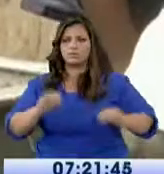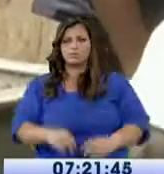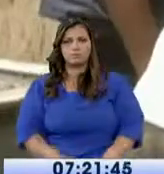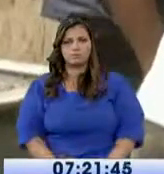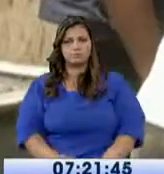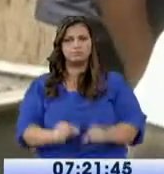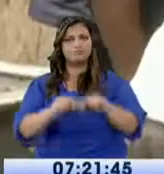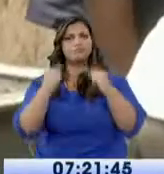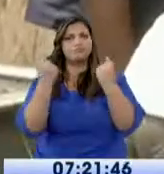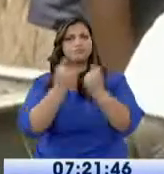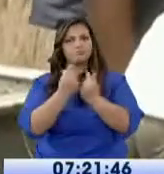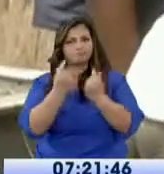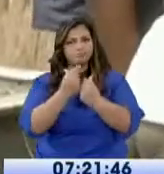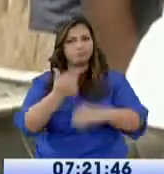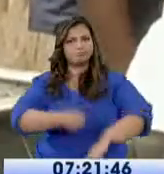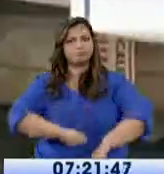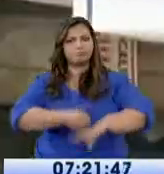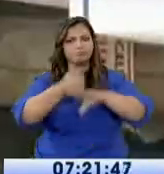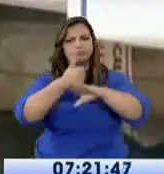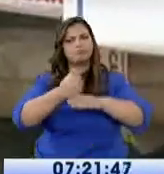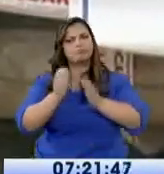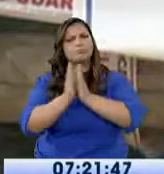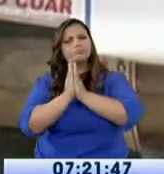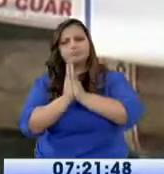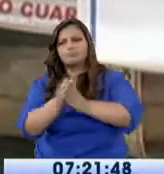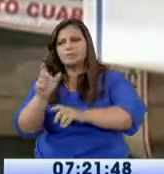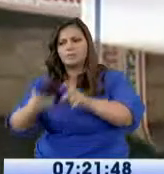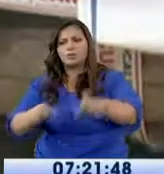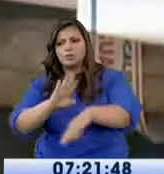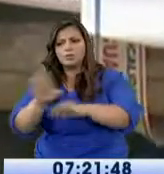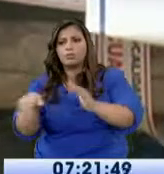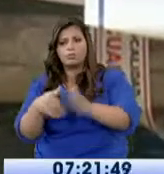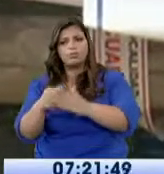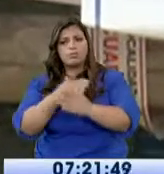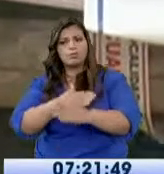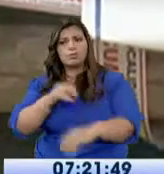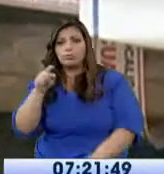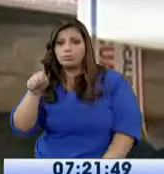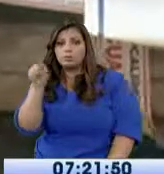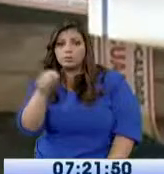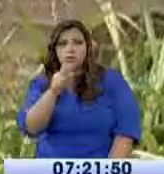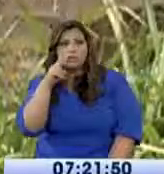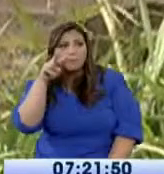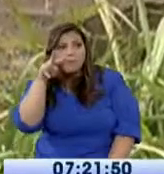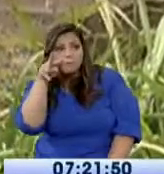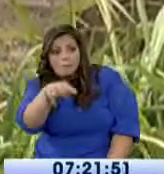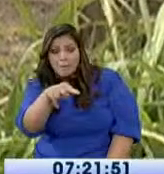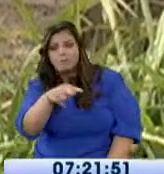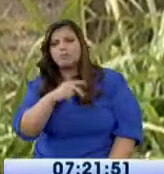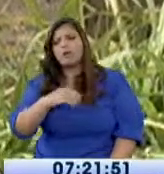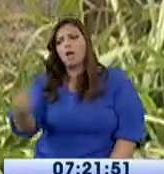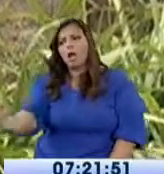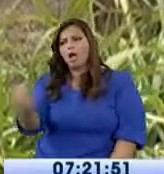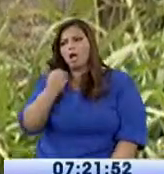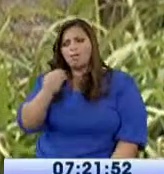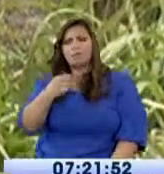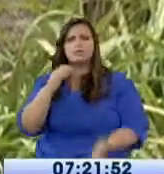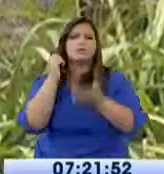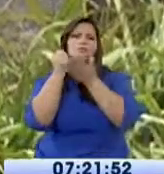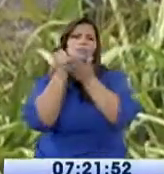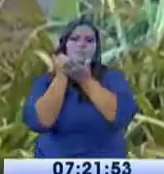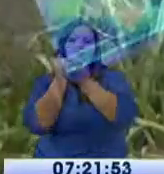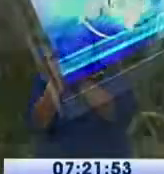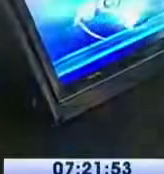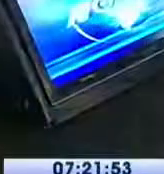la ciudadanía denunciar estos casos para precautelar la salud de los consumidores. Informó Roselena Vázquez.